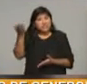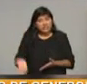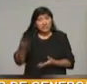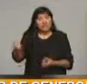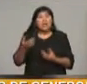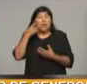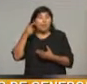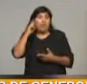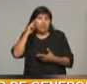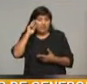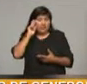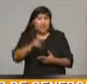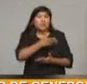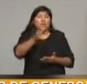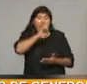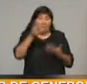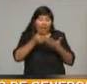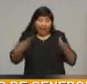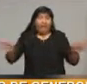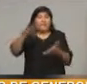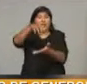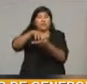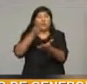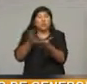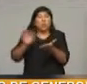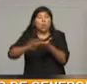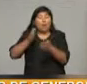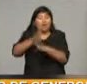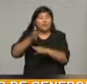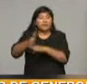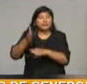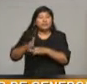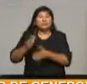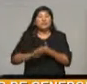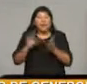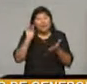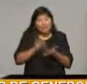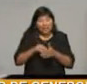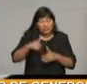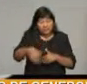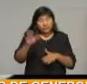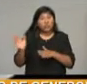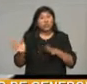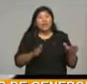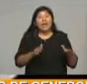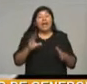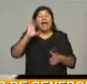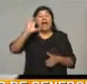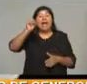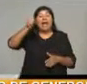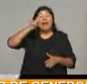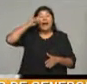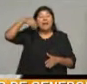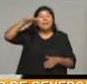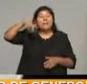para poder abrir estos espacios los siguientes son en caimancito que nos resultó muy